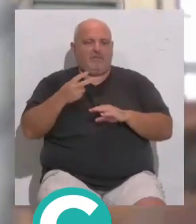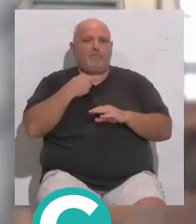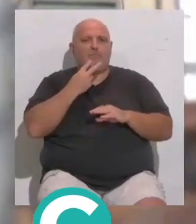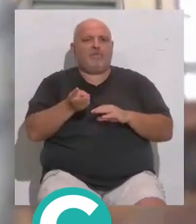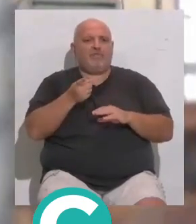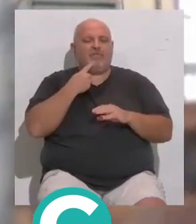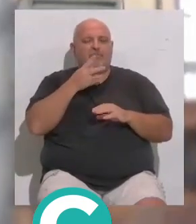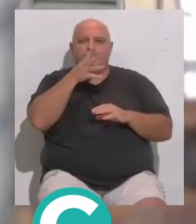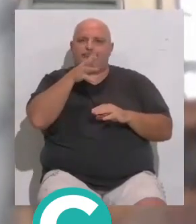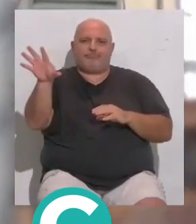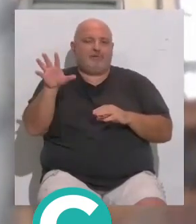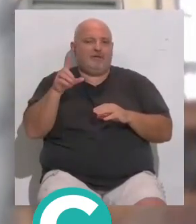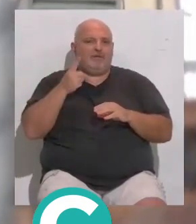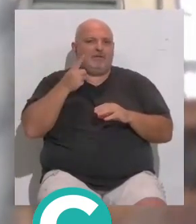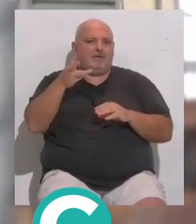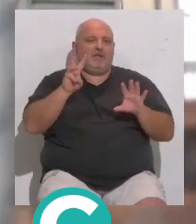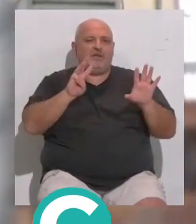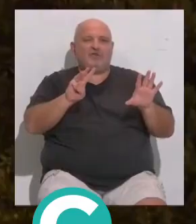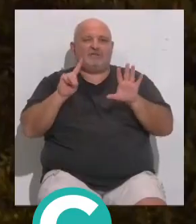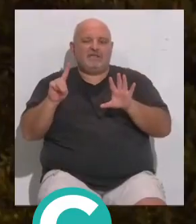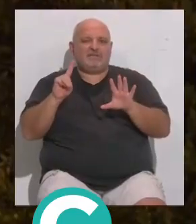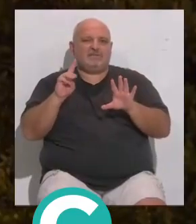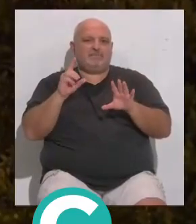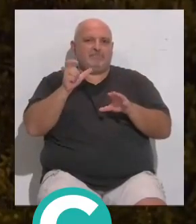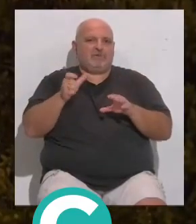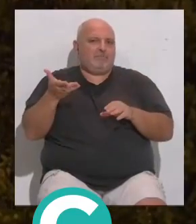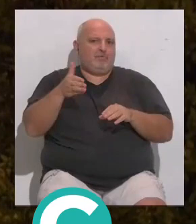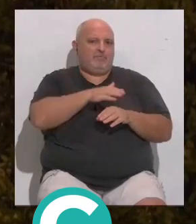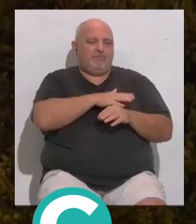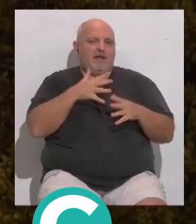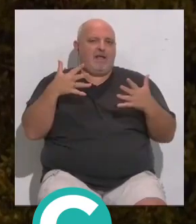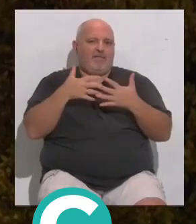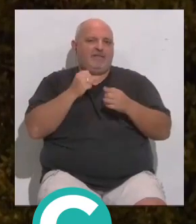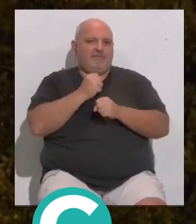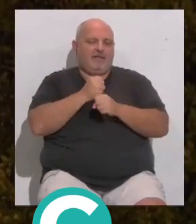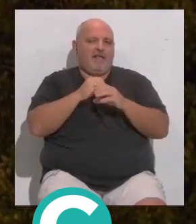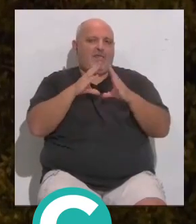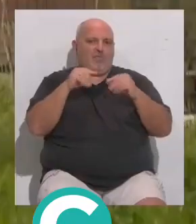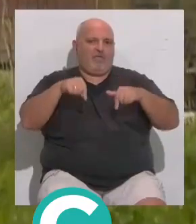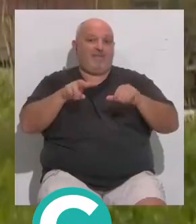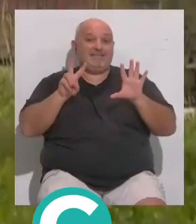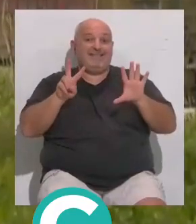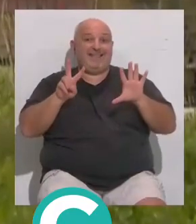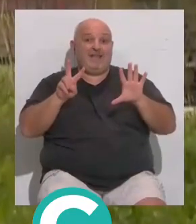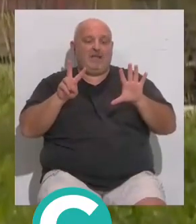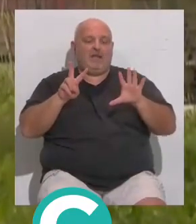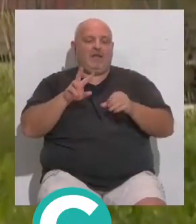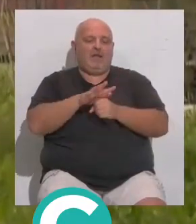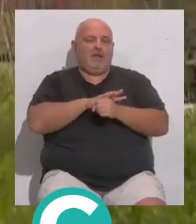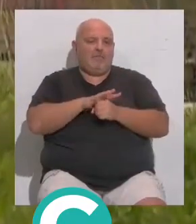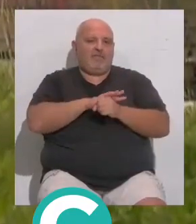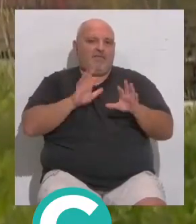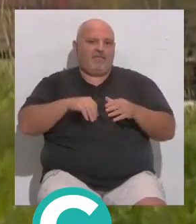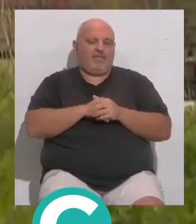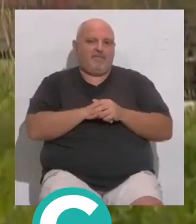portavoz ha denunciado que en lo que va de año, 86 empleados han perdido la vida en su puesto de trabajo en Andalucía, 7 de ellos en la provincia